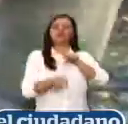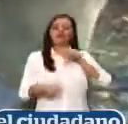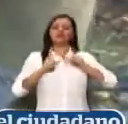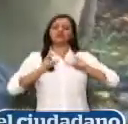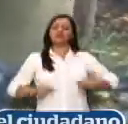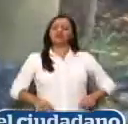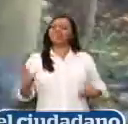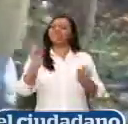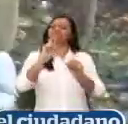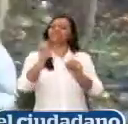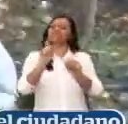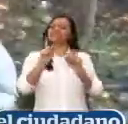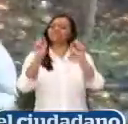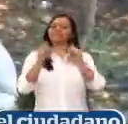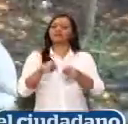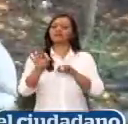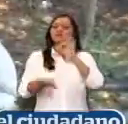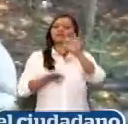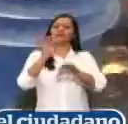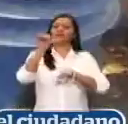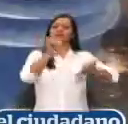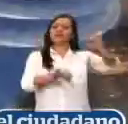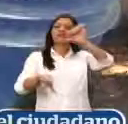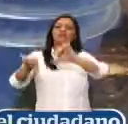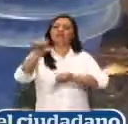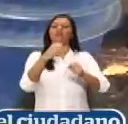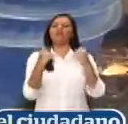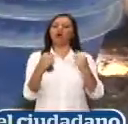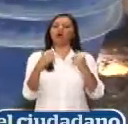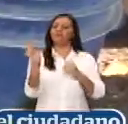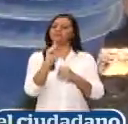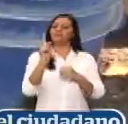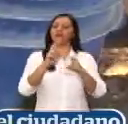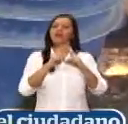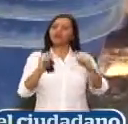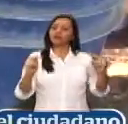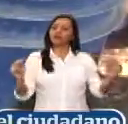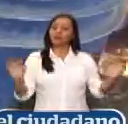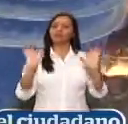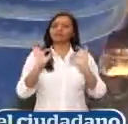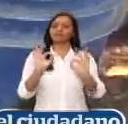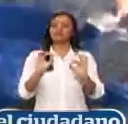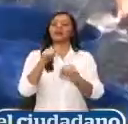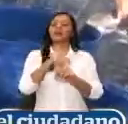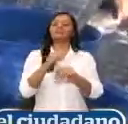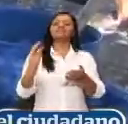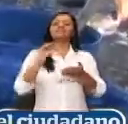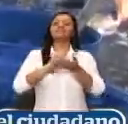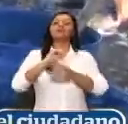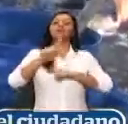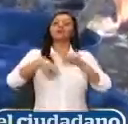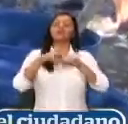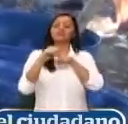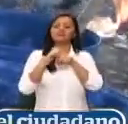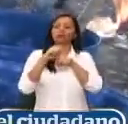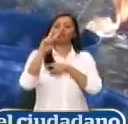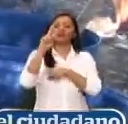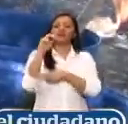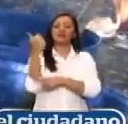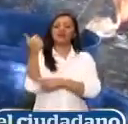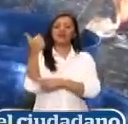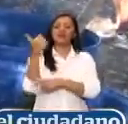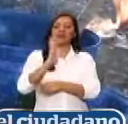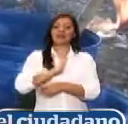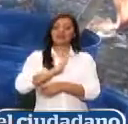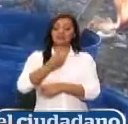salud esto lo estaba reemplazando a lo químico las prácticas de agricultura agroecológica se implementa desde el 2010 con técnicos de la institución